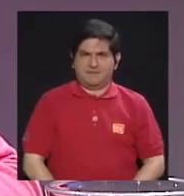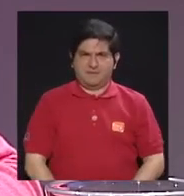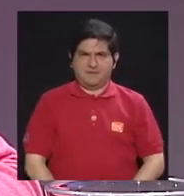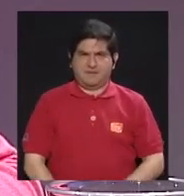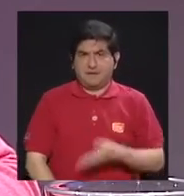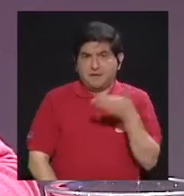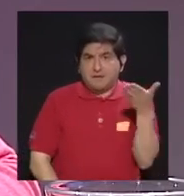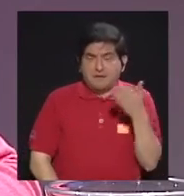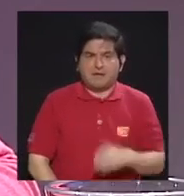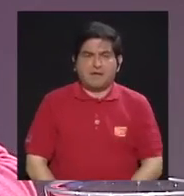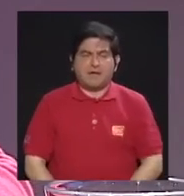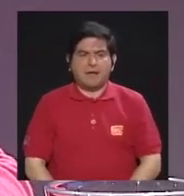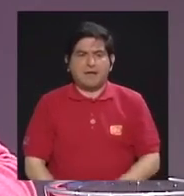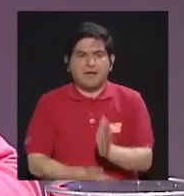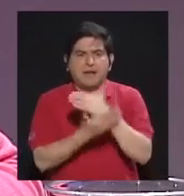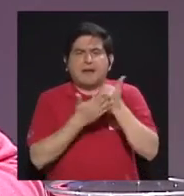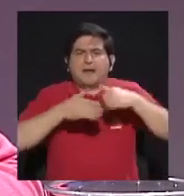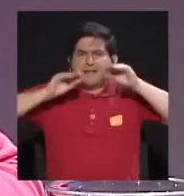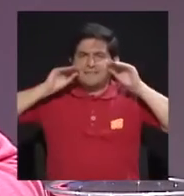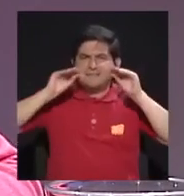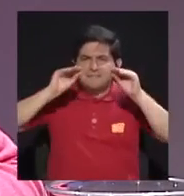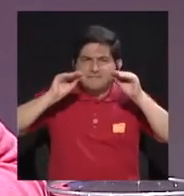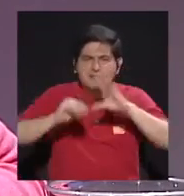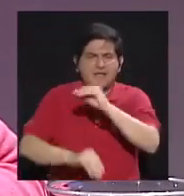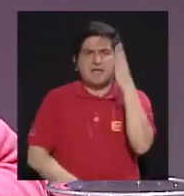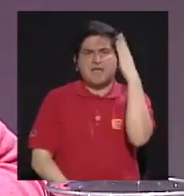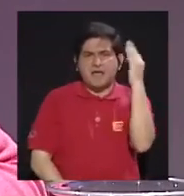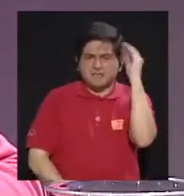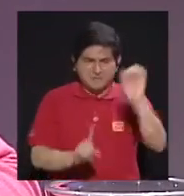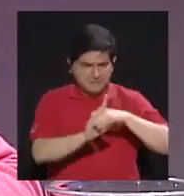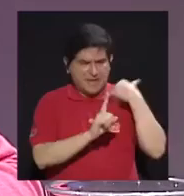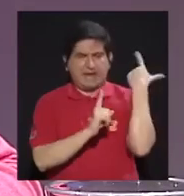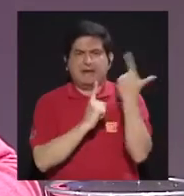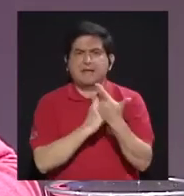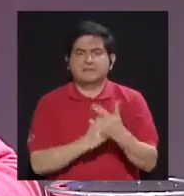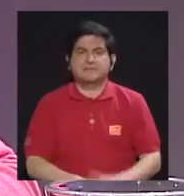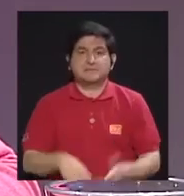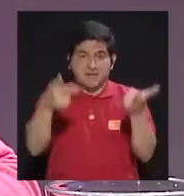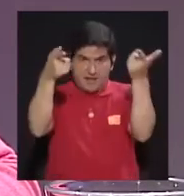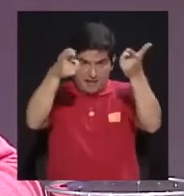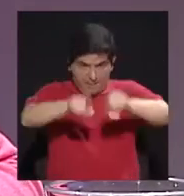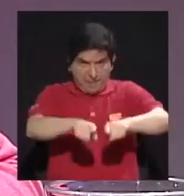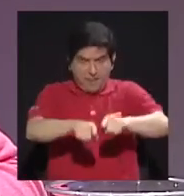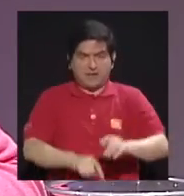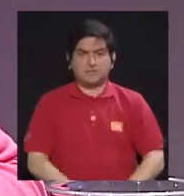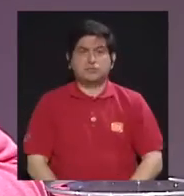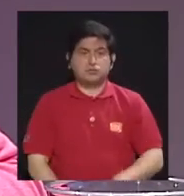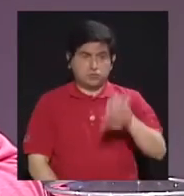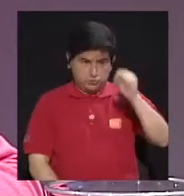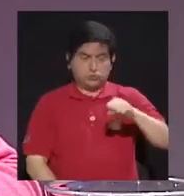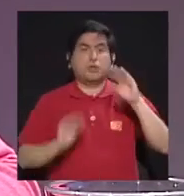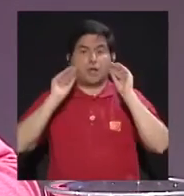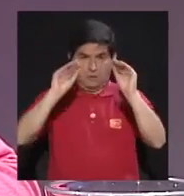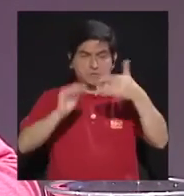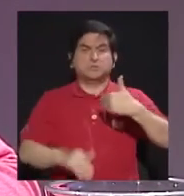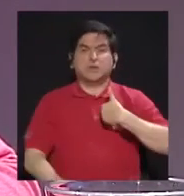una cosa de doctrina con vivencia social, porque el hecho de que había, sí había doctrina, pero